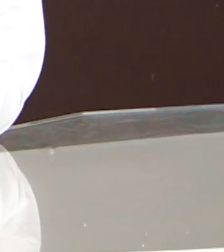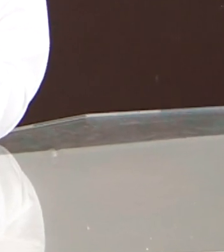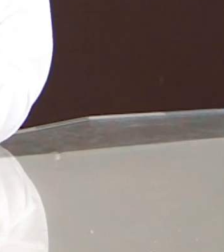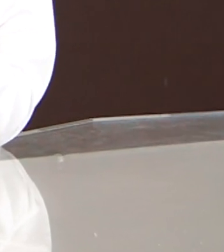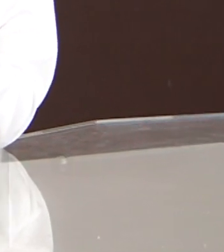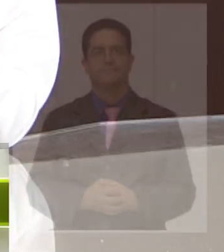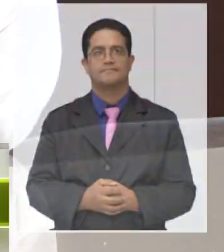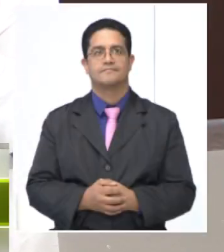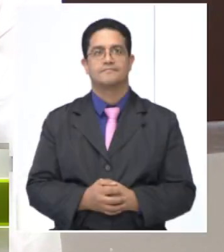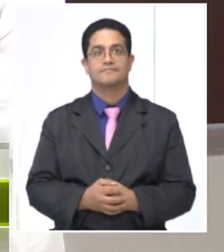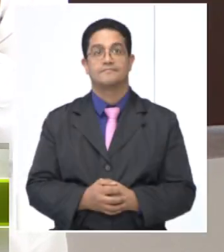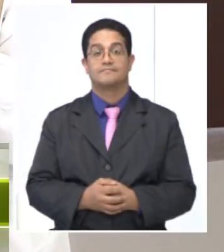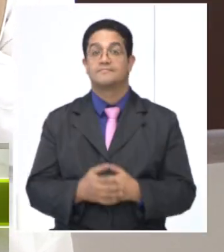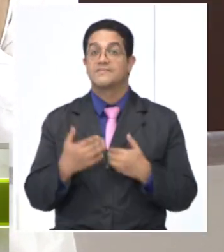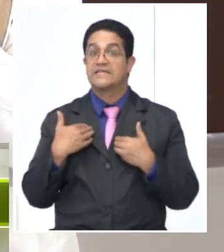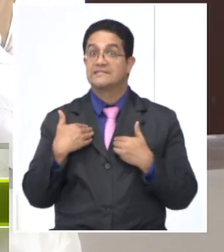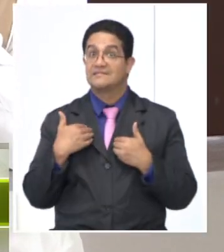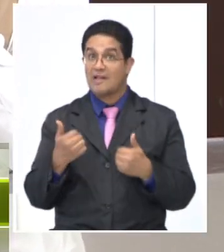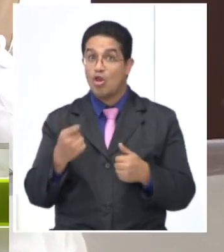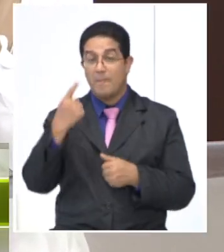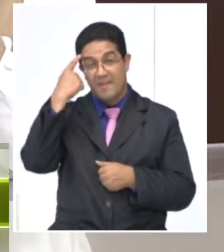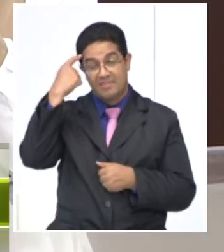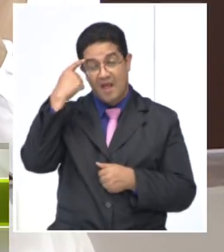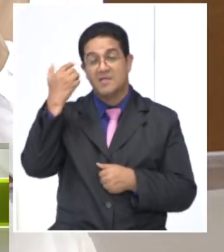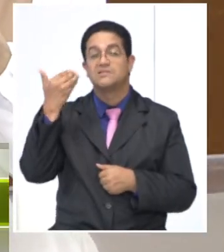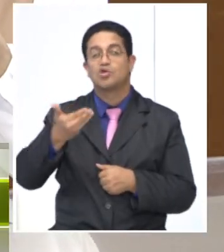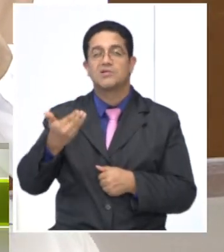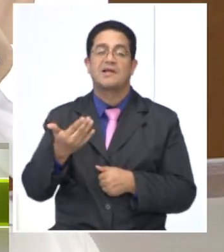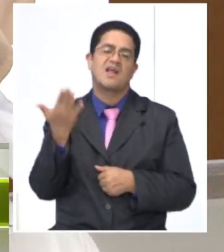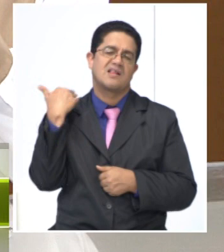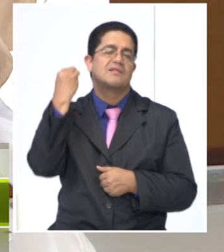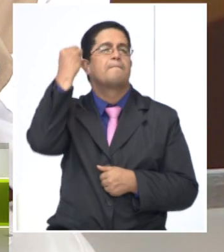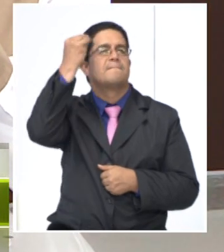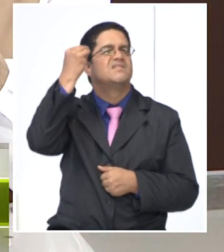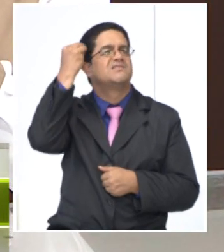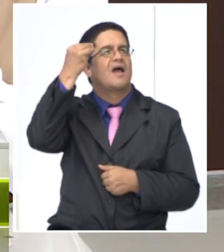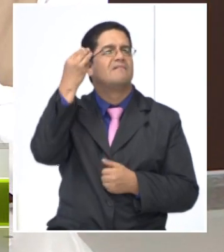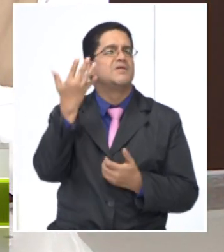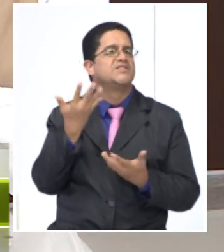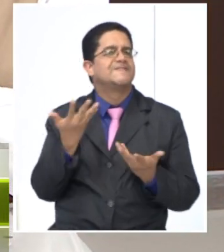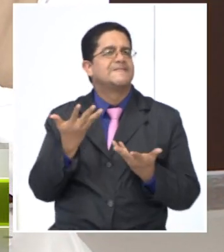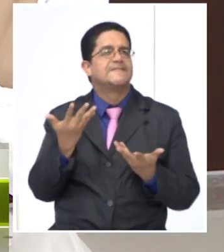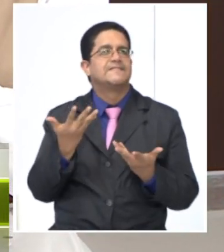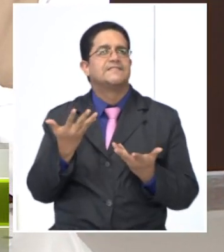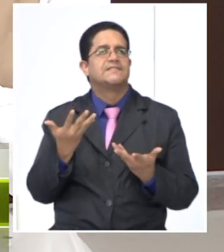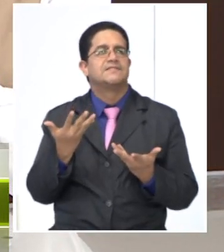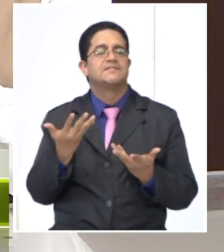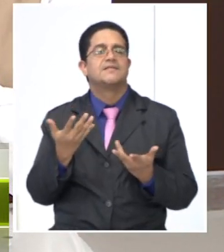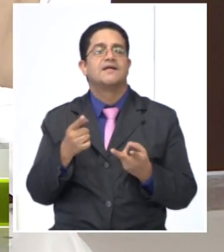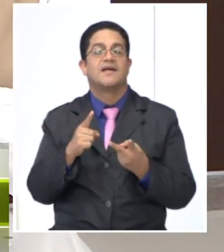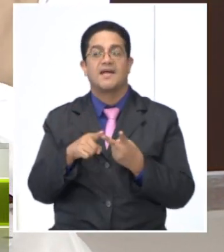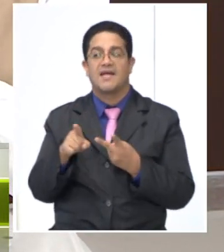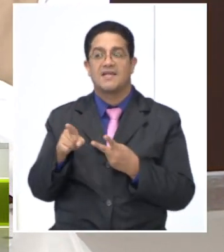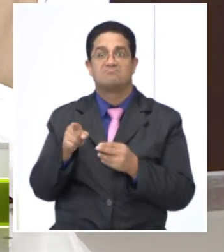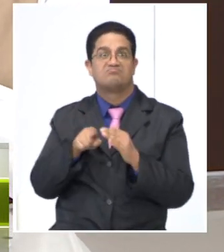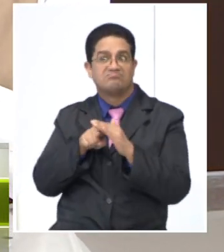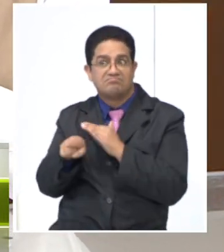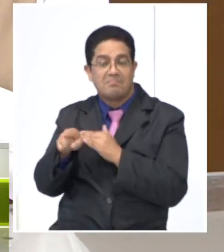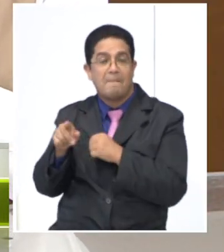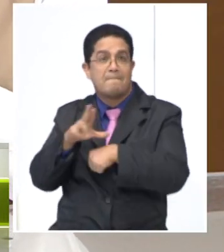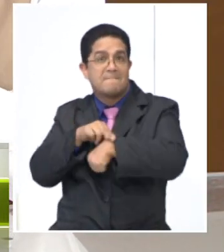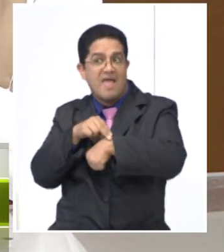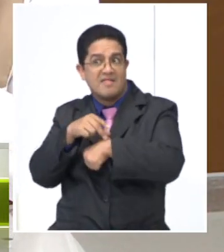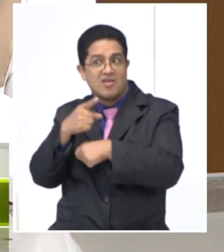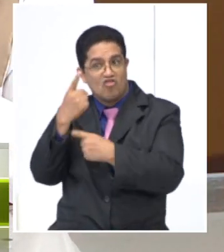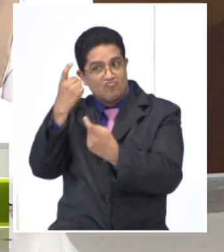La salud mental es sumamente importante. Antes teníamos creencias demasiado arraigadas de que la ayuda psicológica o psiquiátrica era simplemente para las personas que